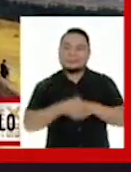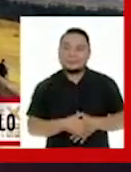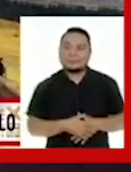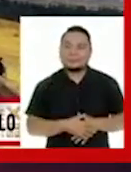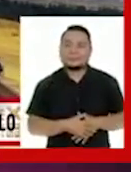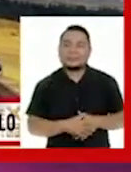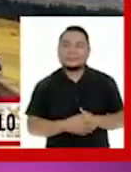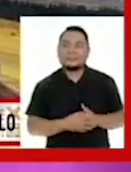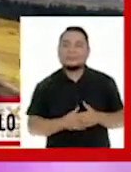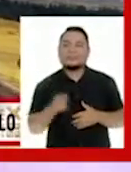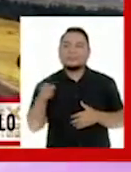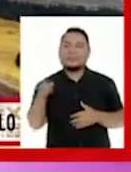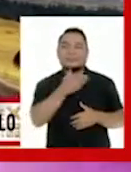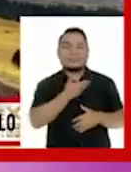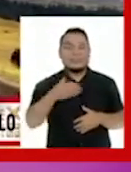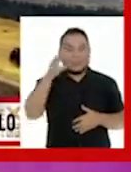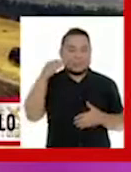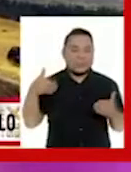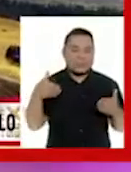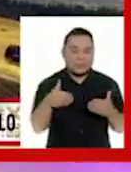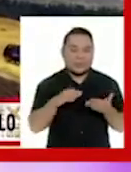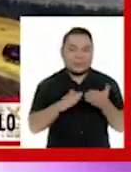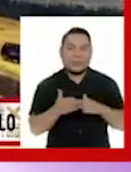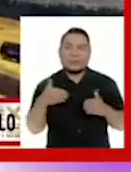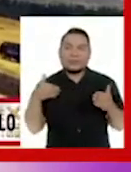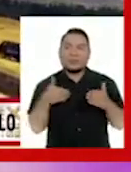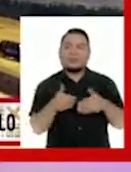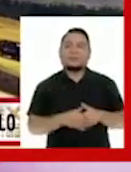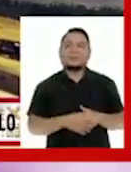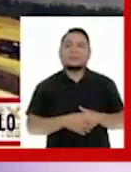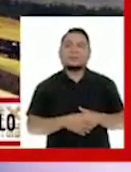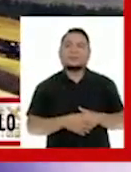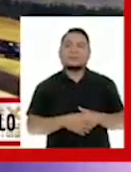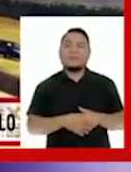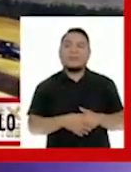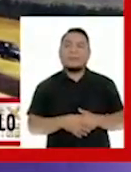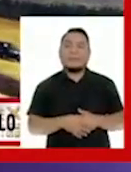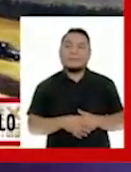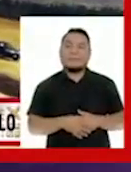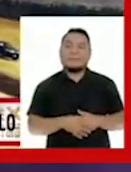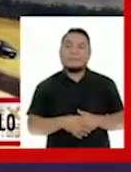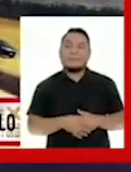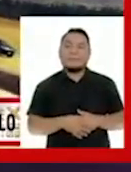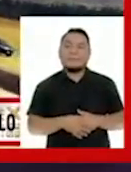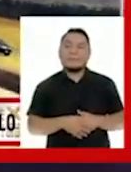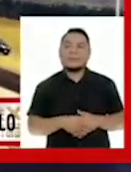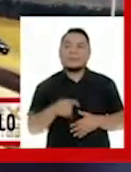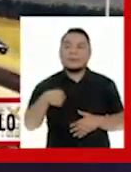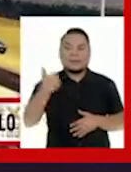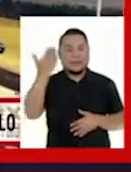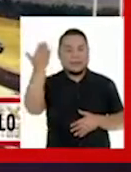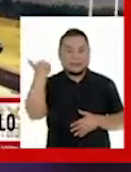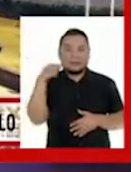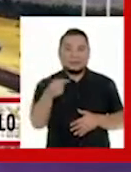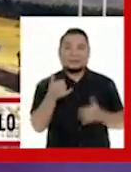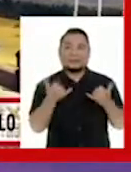electoral que no le mostraba miedo a los dueños del Perú, a quienes han ejercido con mano de hierro el neoliberalismo represivo